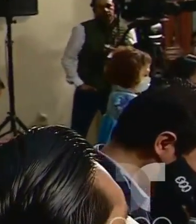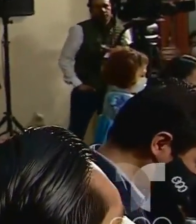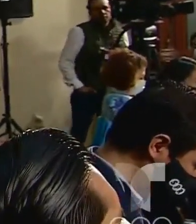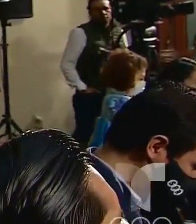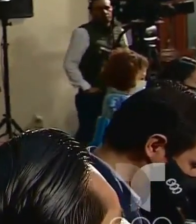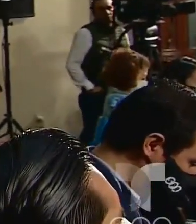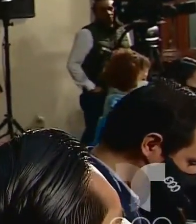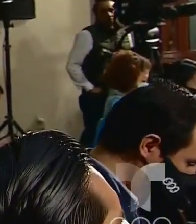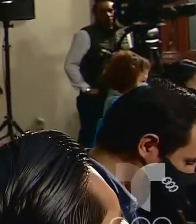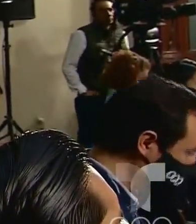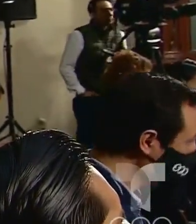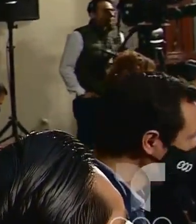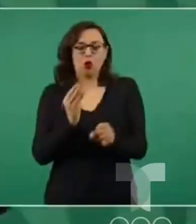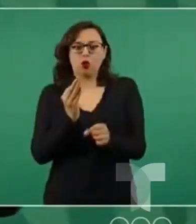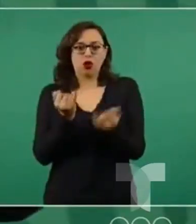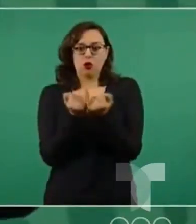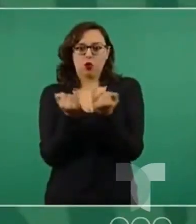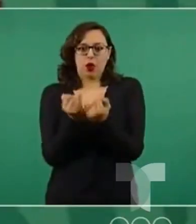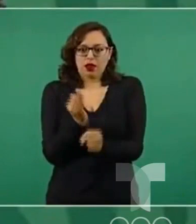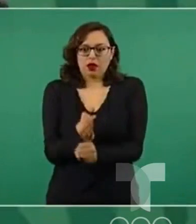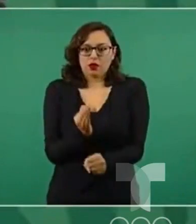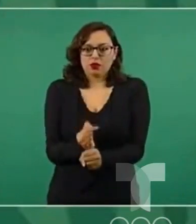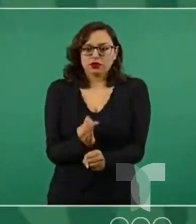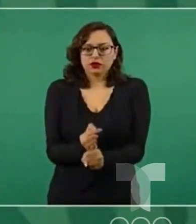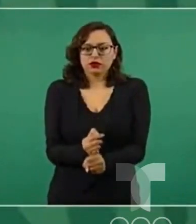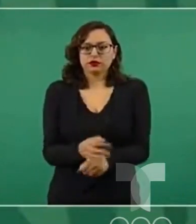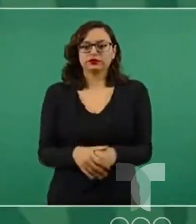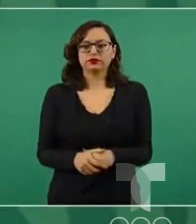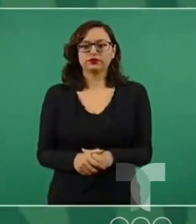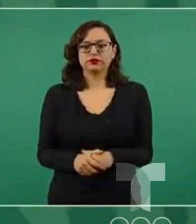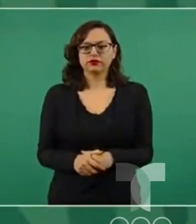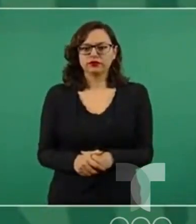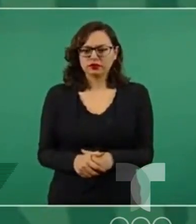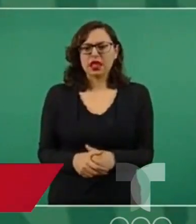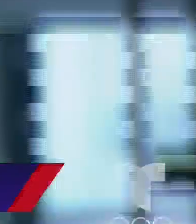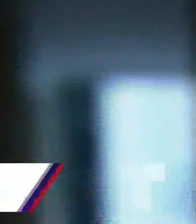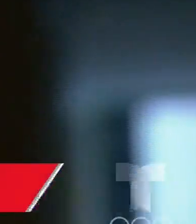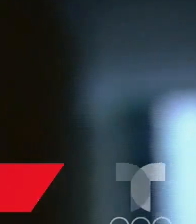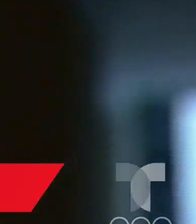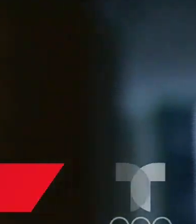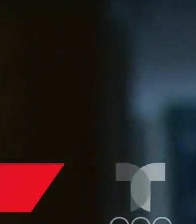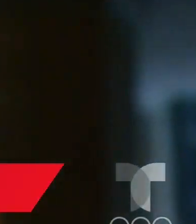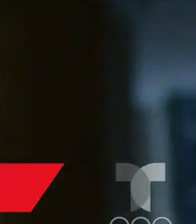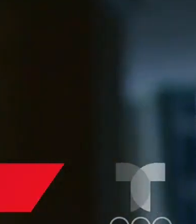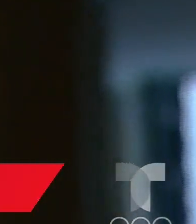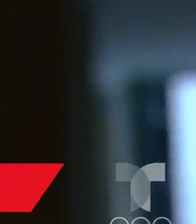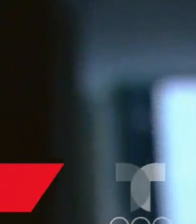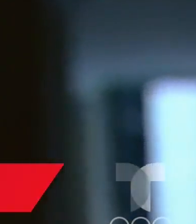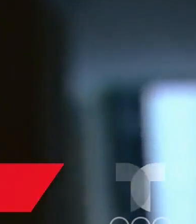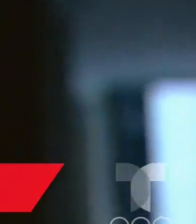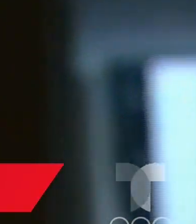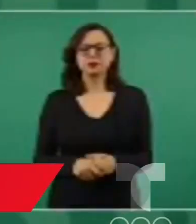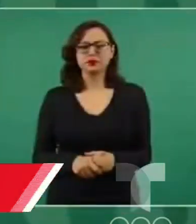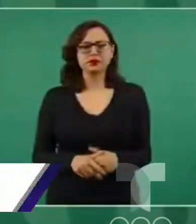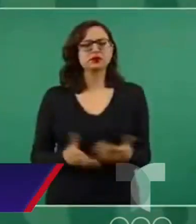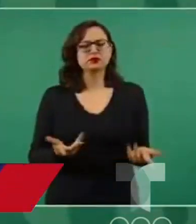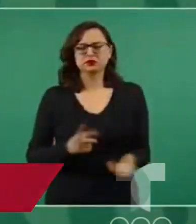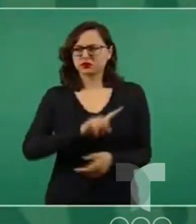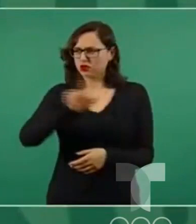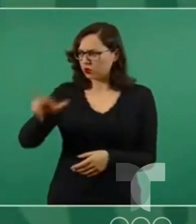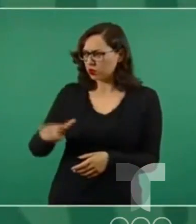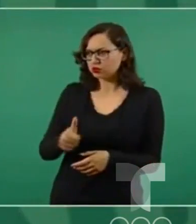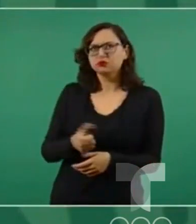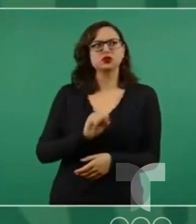apellido y al medio. Bueno, sí, también, pero sería la réplica después. ¿Que le llamaría a ustedes la solicite, al día después? Claro,